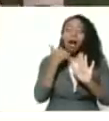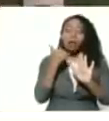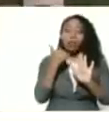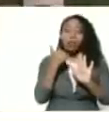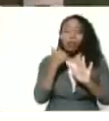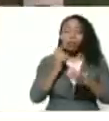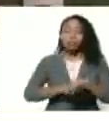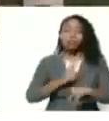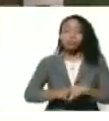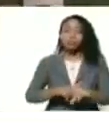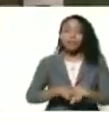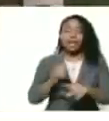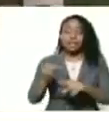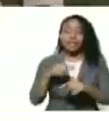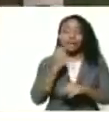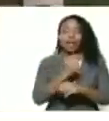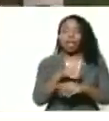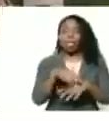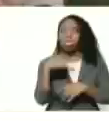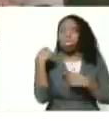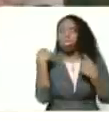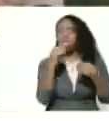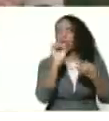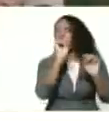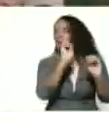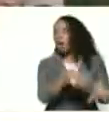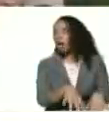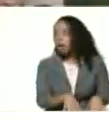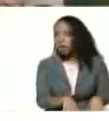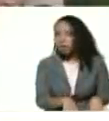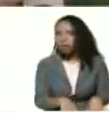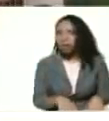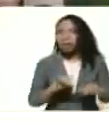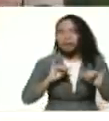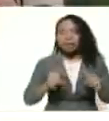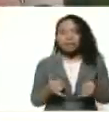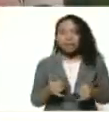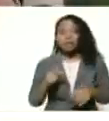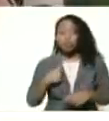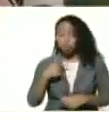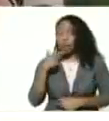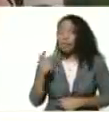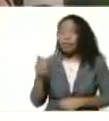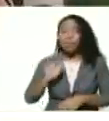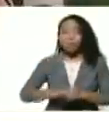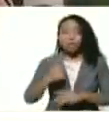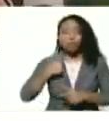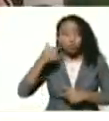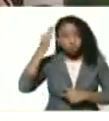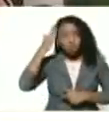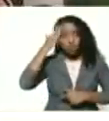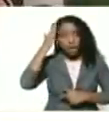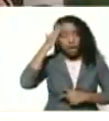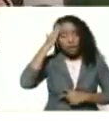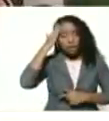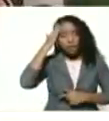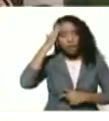relegada. Yo inclusive le dije, porque sé